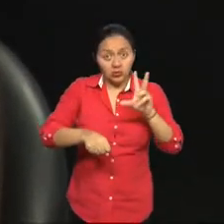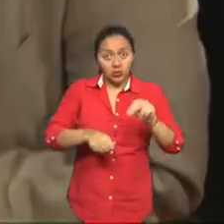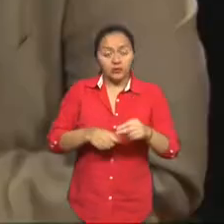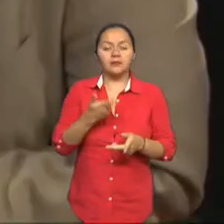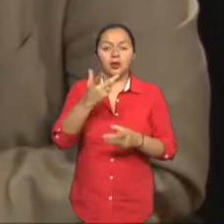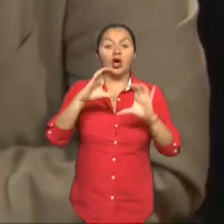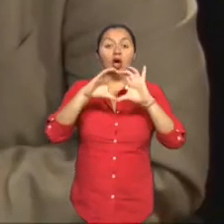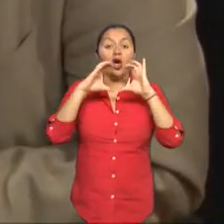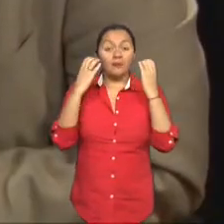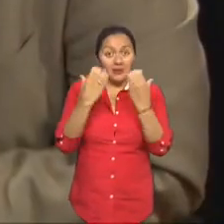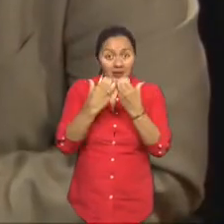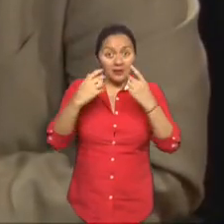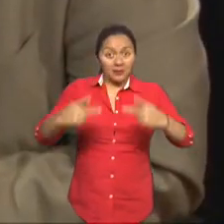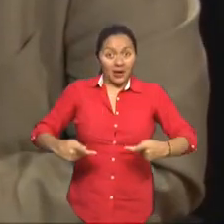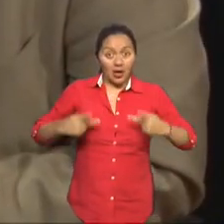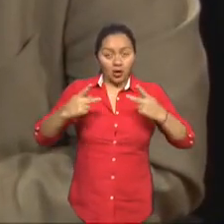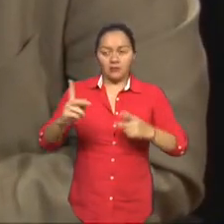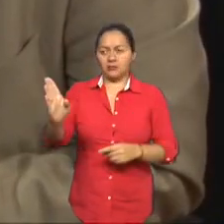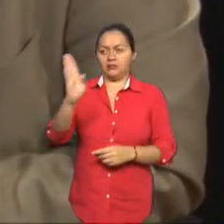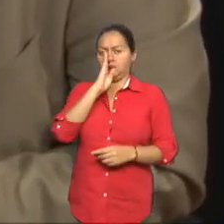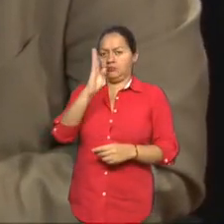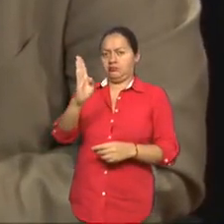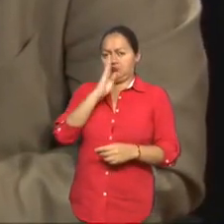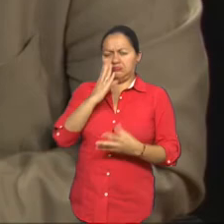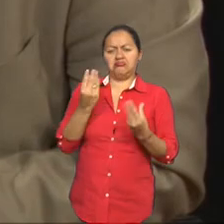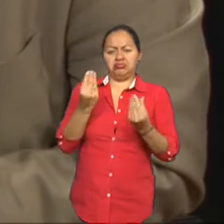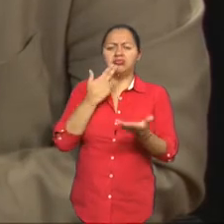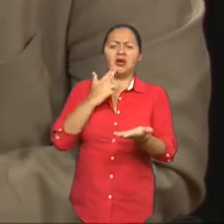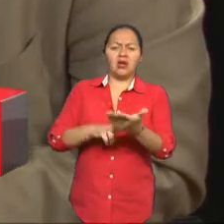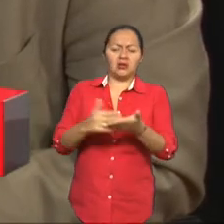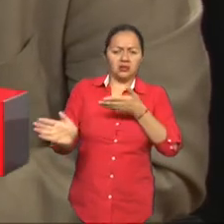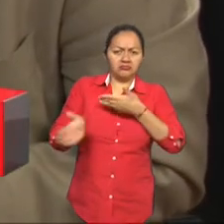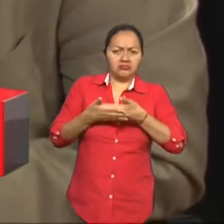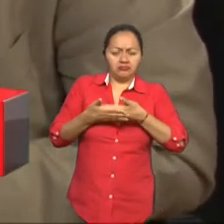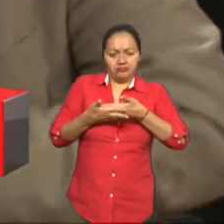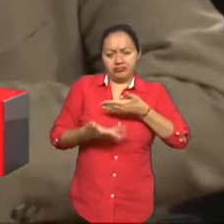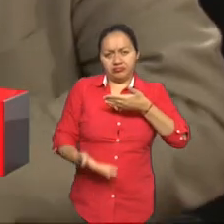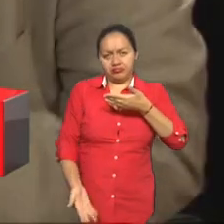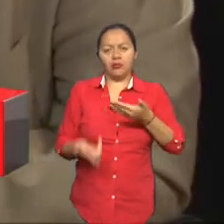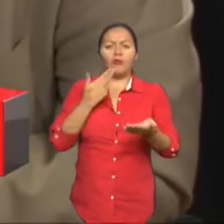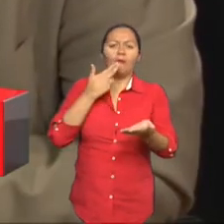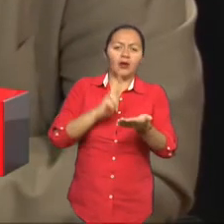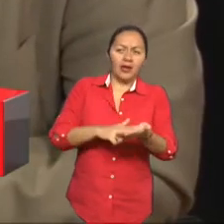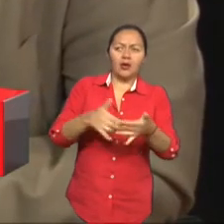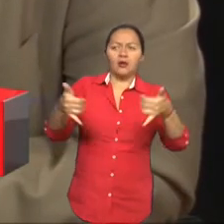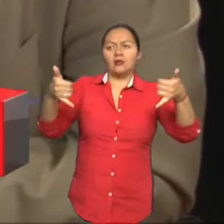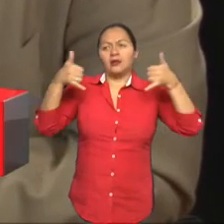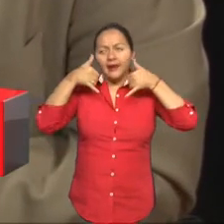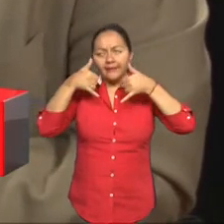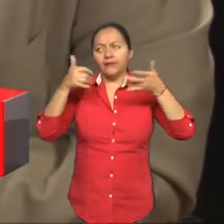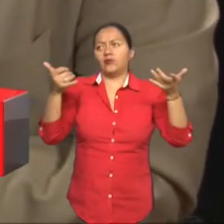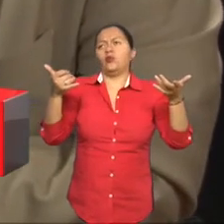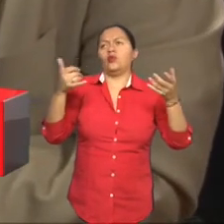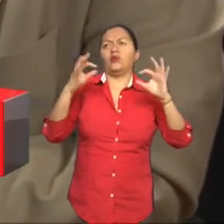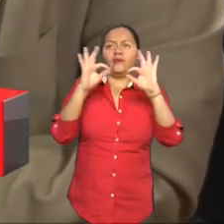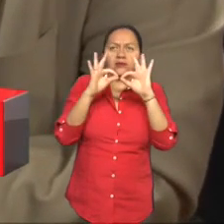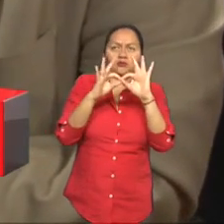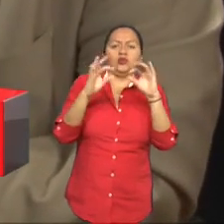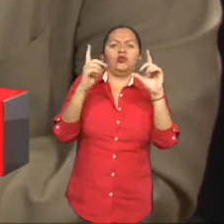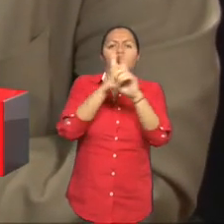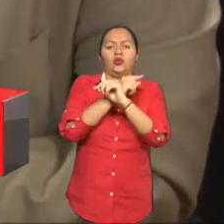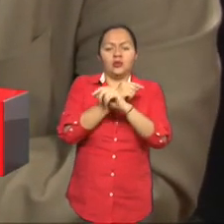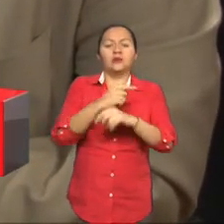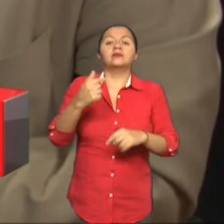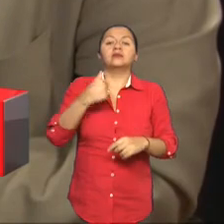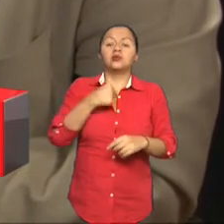Comité Paralímpico, a mí personalmente me llegan muchas solicitudes por correos, por teléfonos, por redes sociales, y yo lo que hago es hacer la consulta